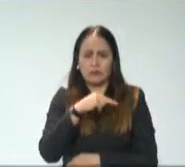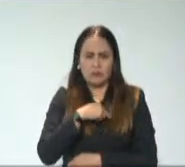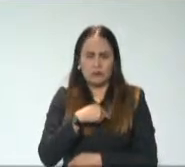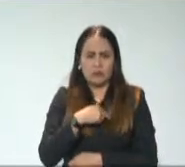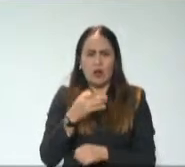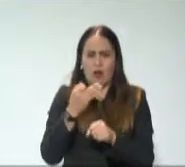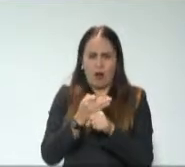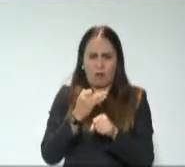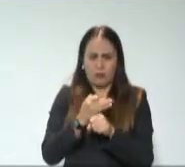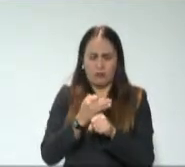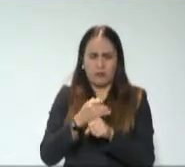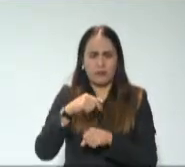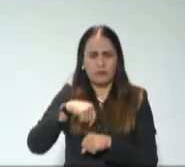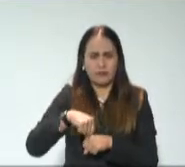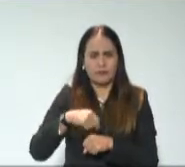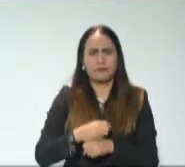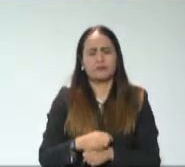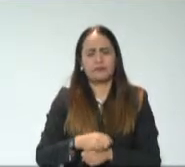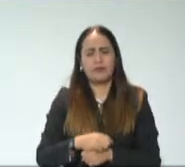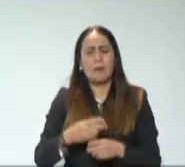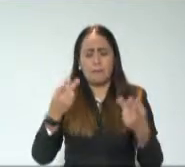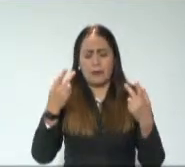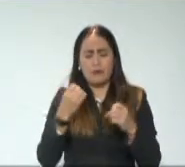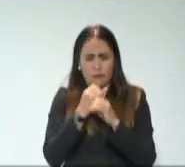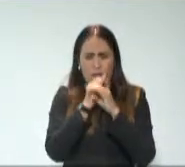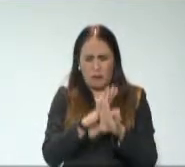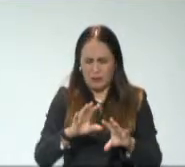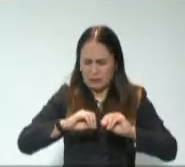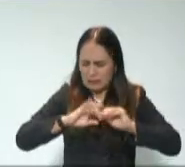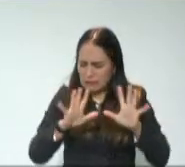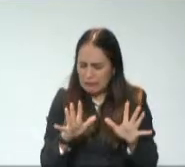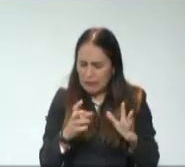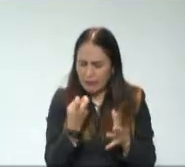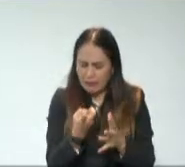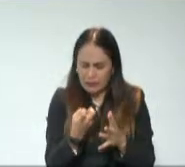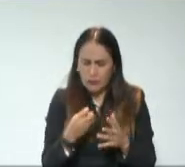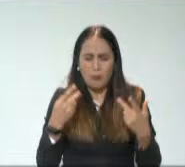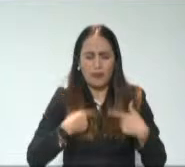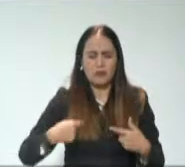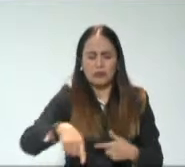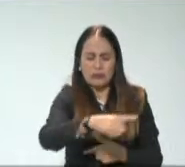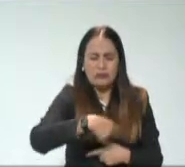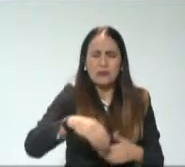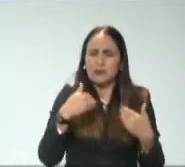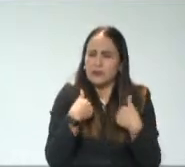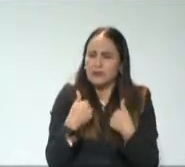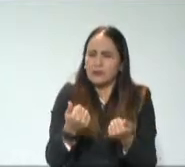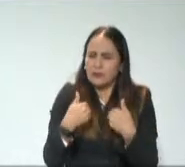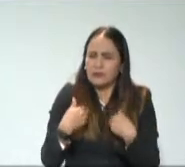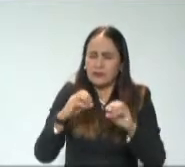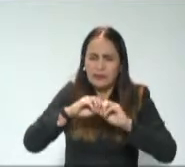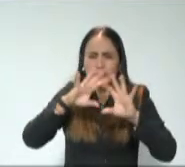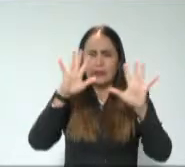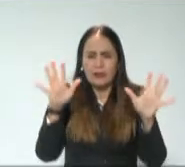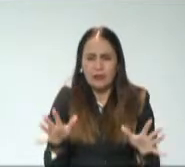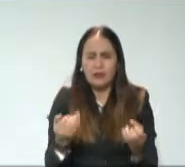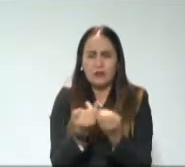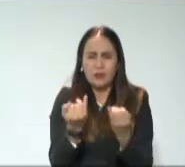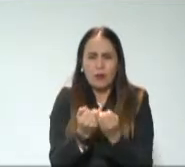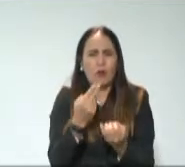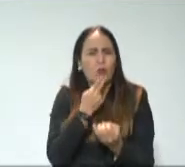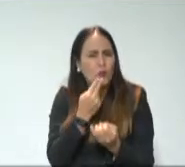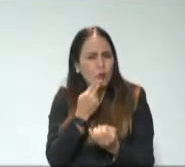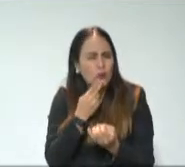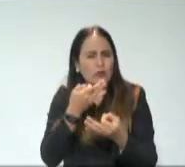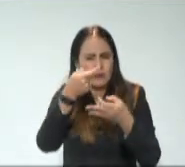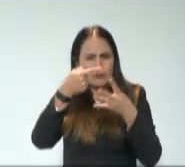podamos hacer eh entendible y eh hacia el público eh la utilidad que tiene